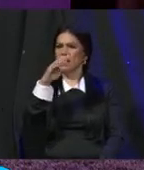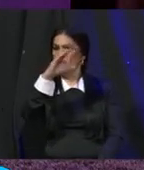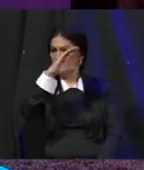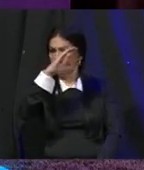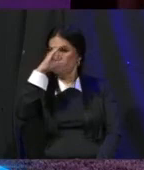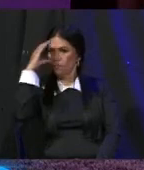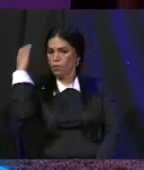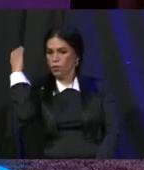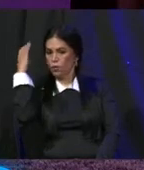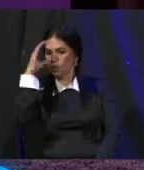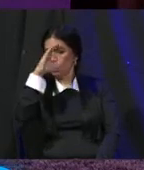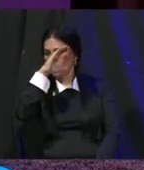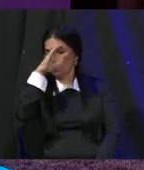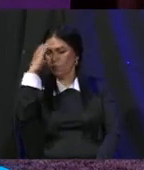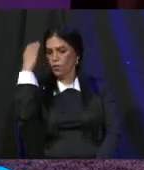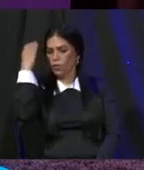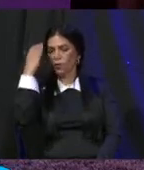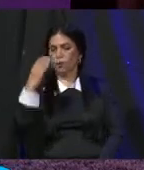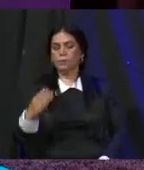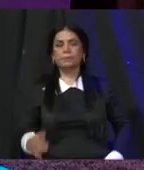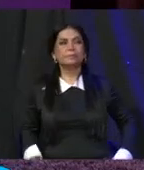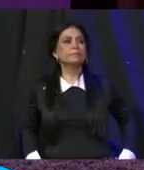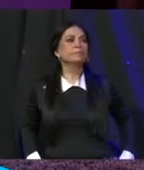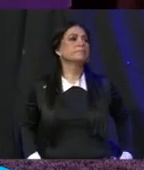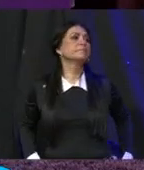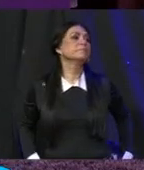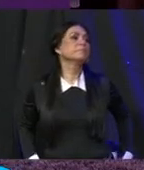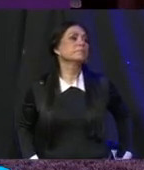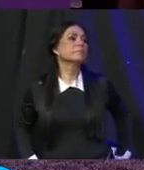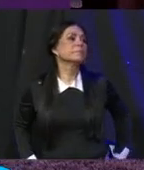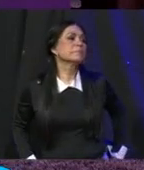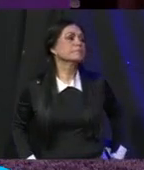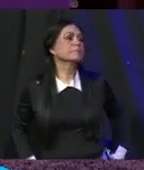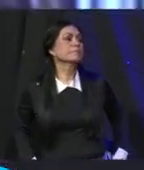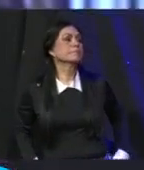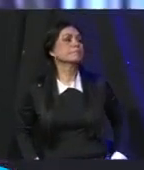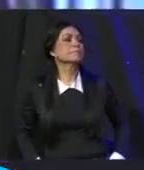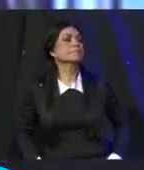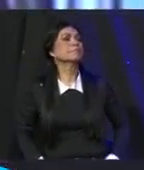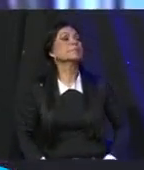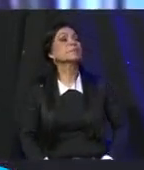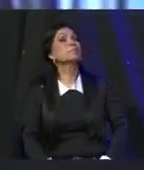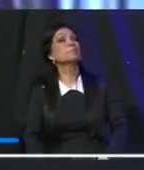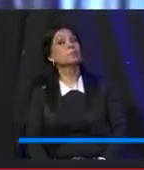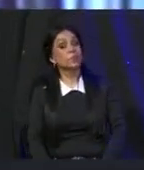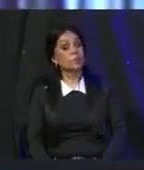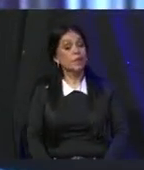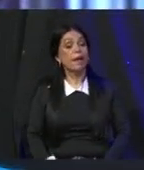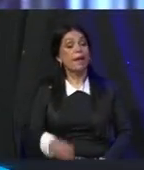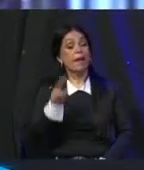también estabas platicando. La de ese mero, exactamente.